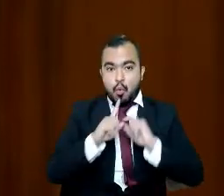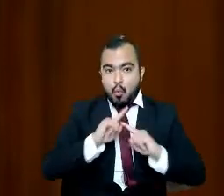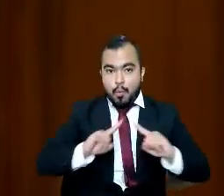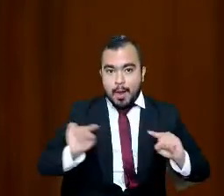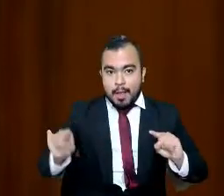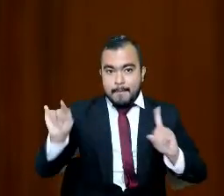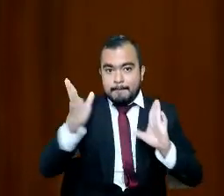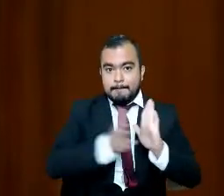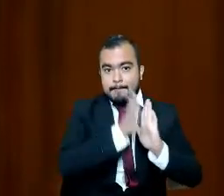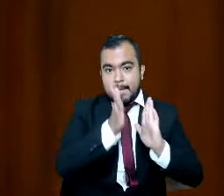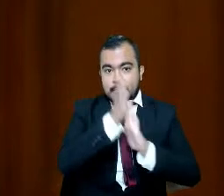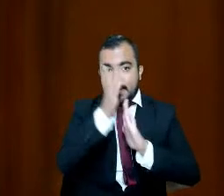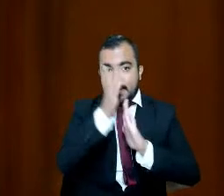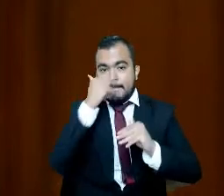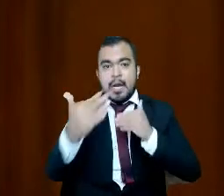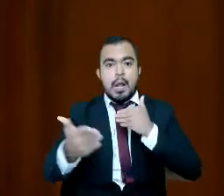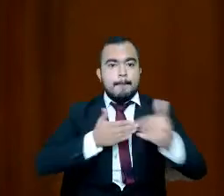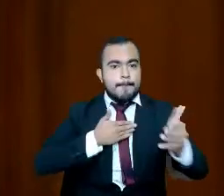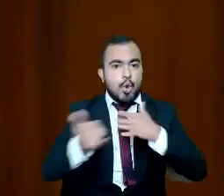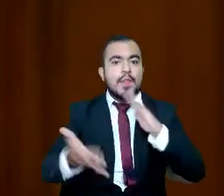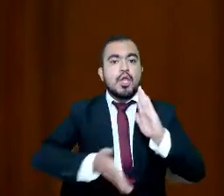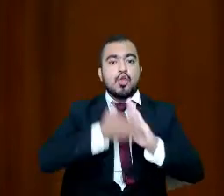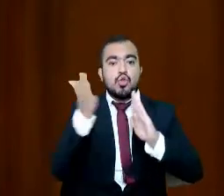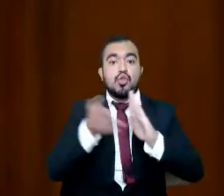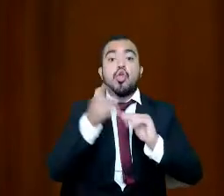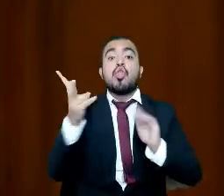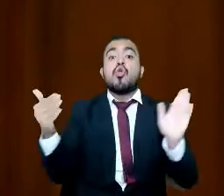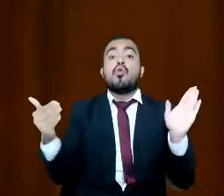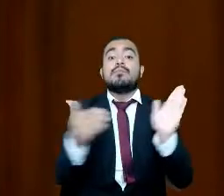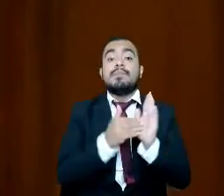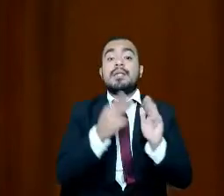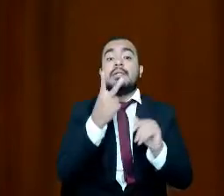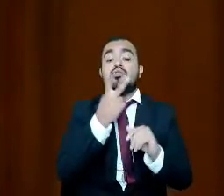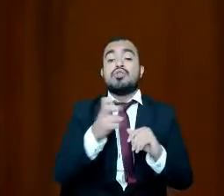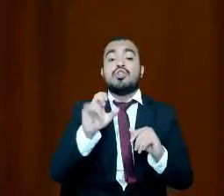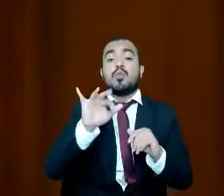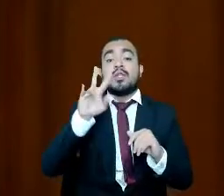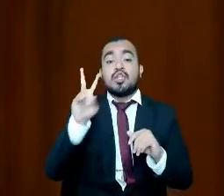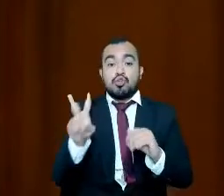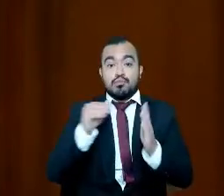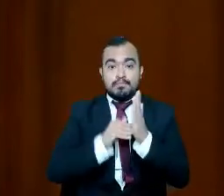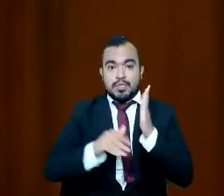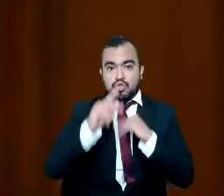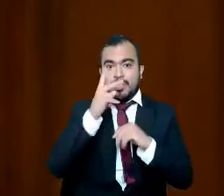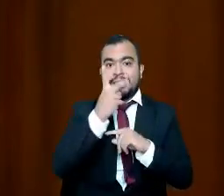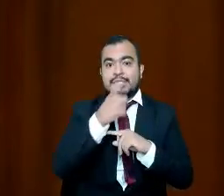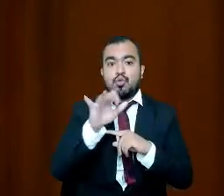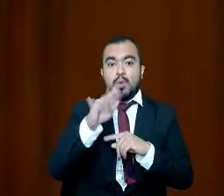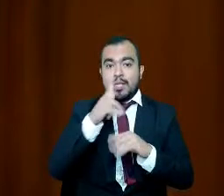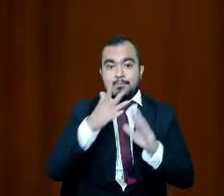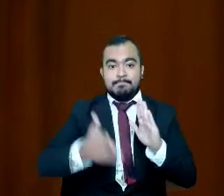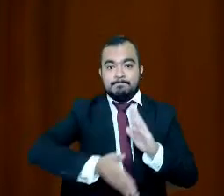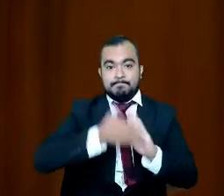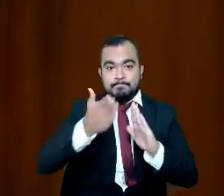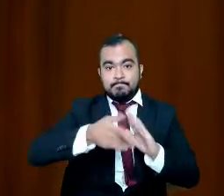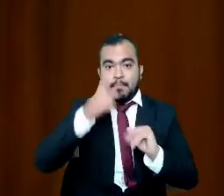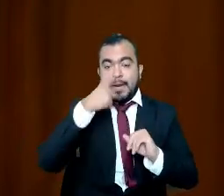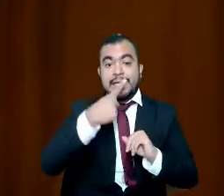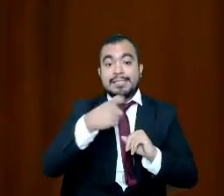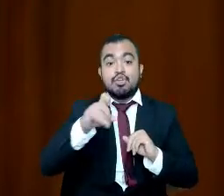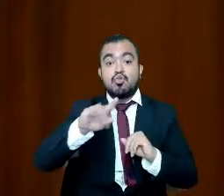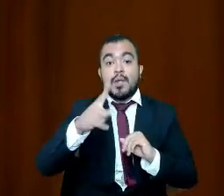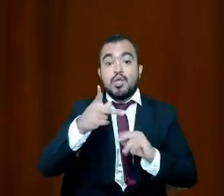Para modernización y construcción, 2,252 millones en 143 obras para 191 kilómetros.